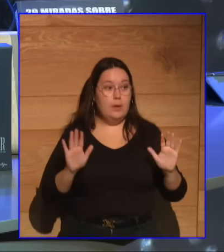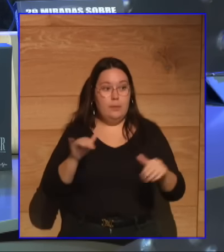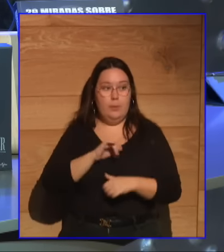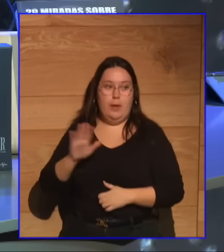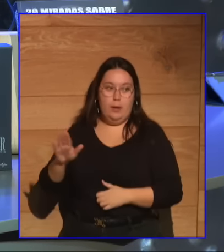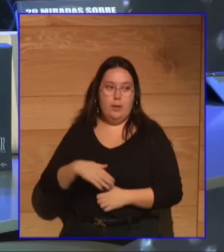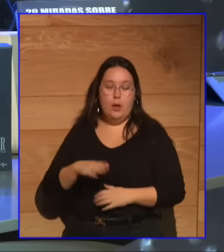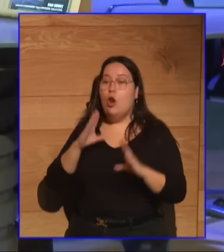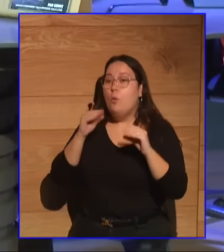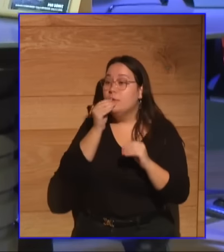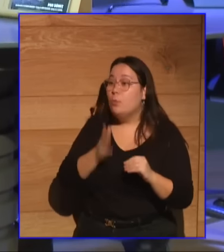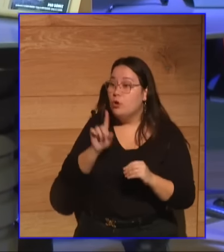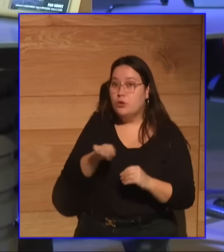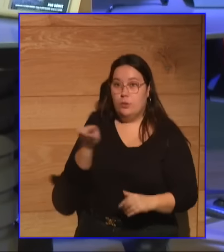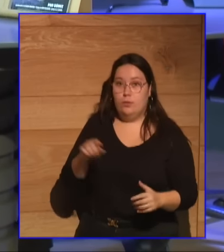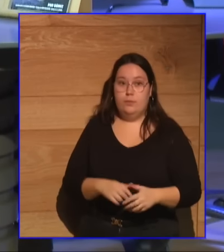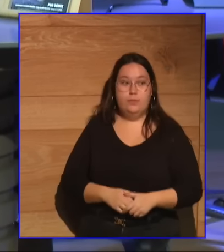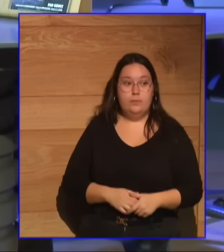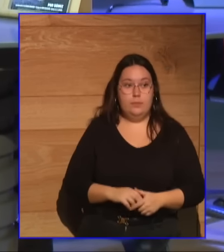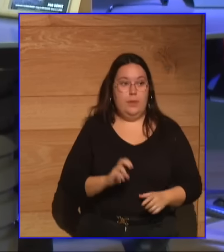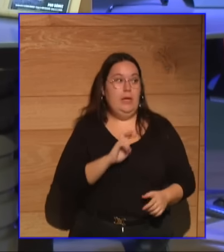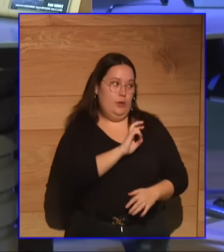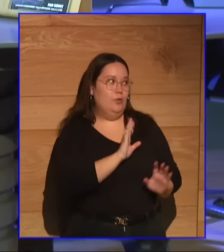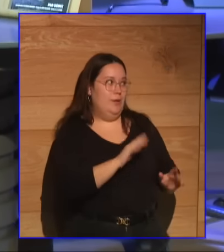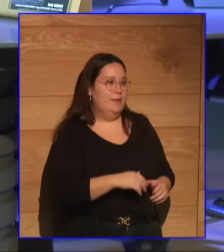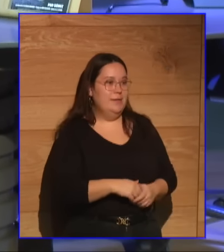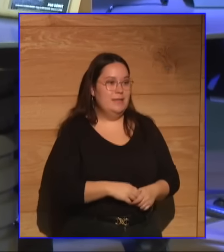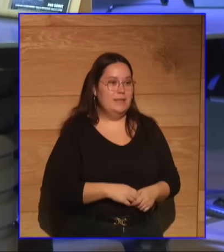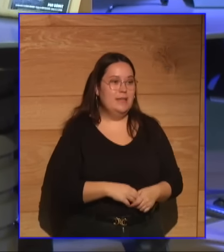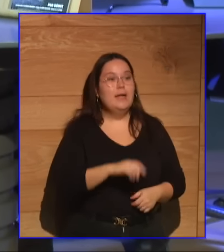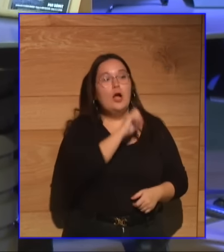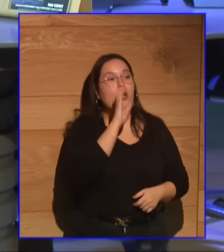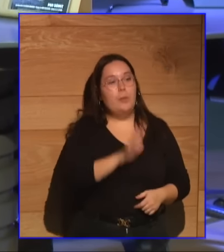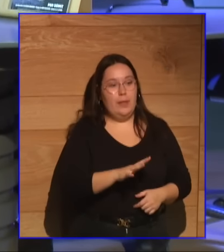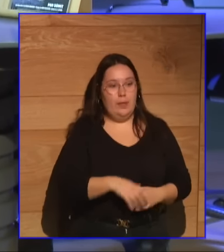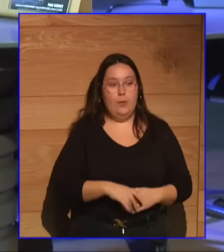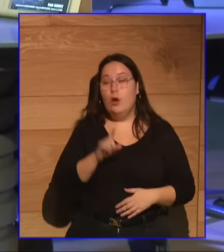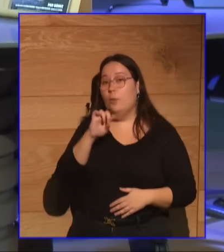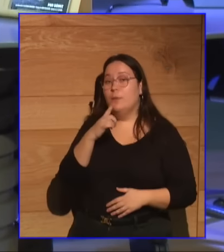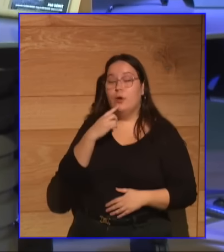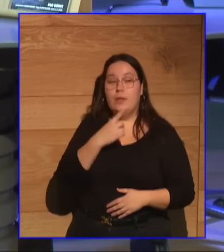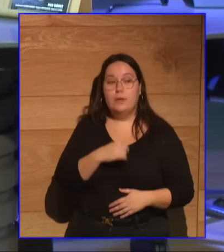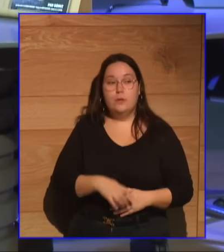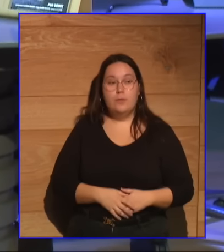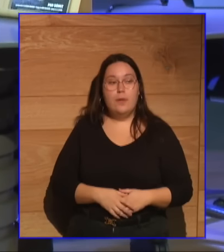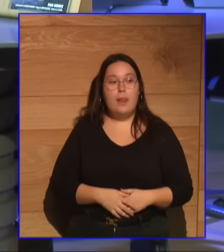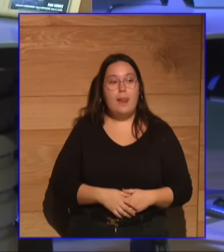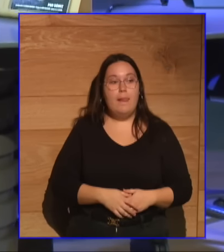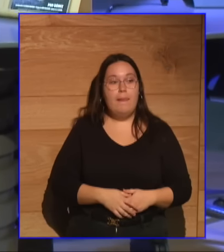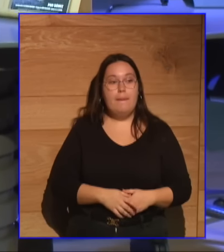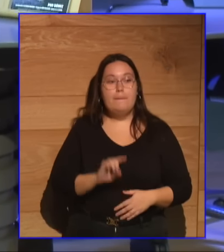momento, ¿qué os ha parecido los bollos? Por favor, ¿qué os ha parecido? Esa es otra, porque lo que. ¿Qué os ha parecido los bollos? No, sin más. Lo primero que ha dicho es. No empezamos ya.